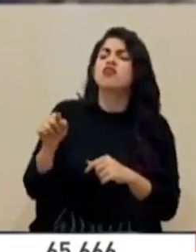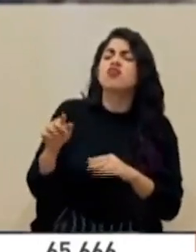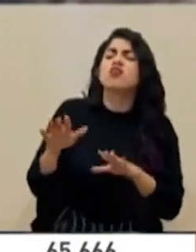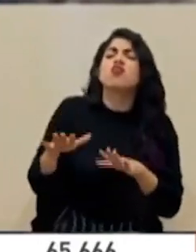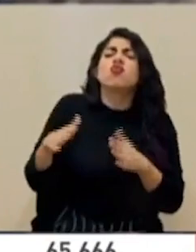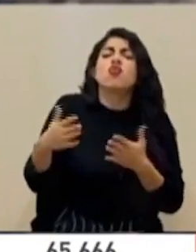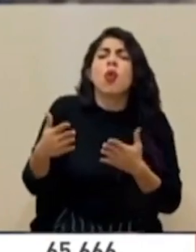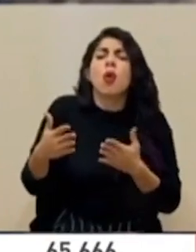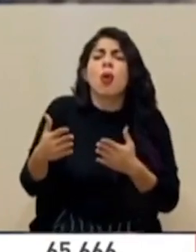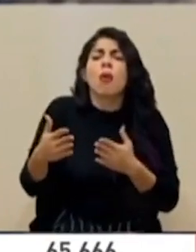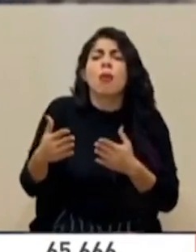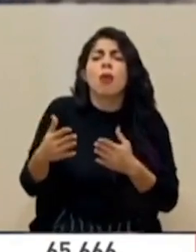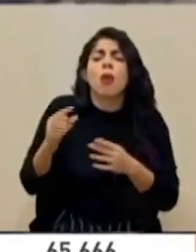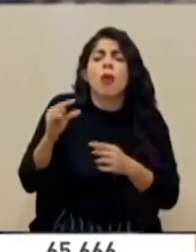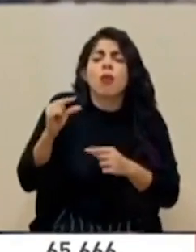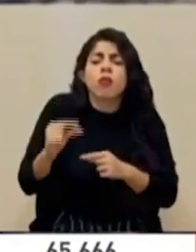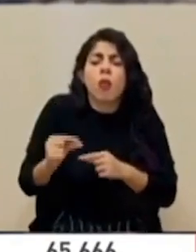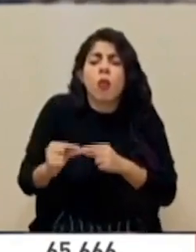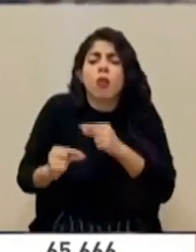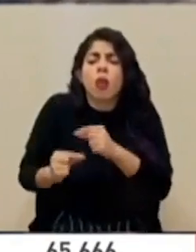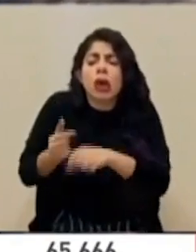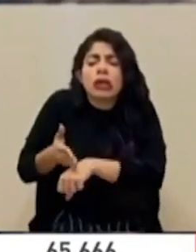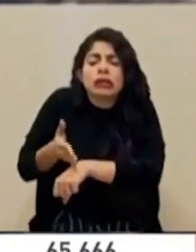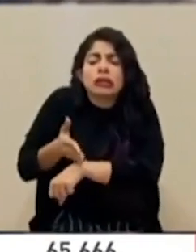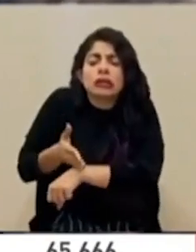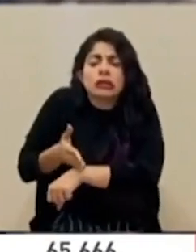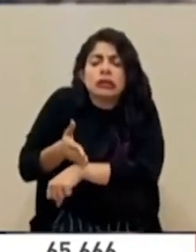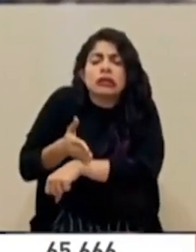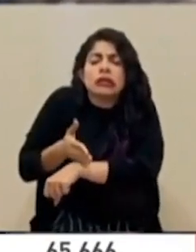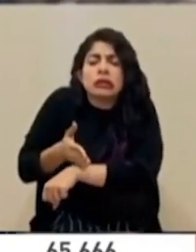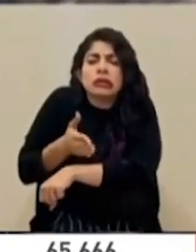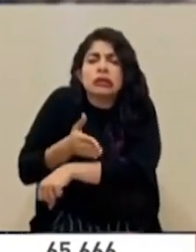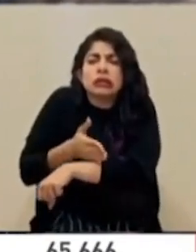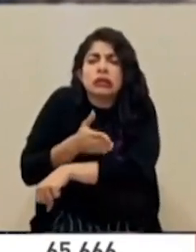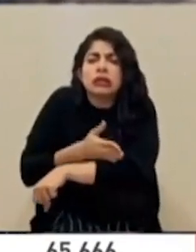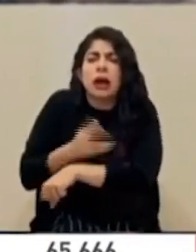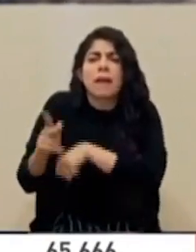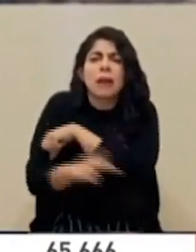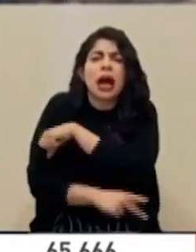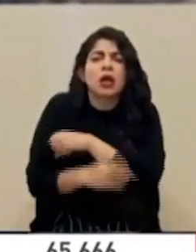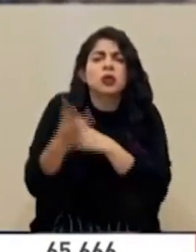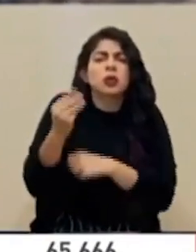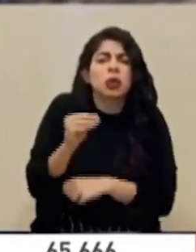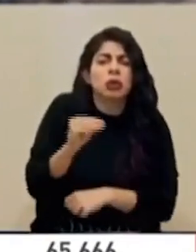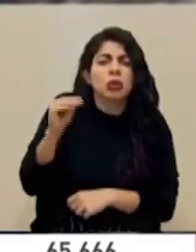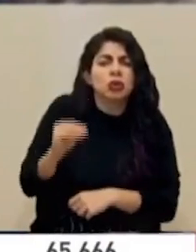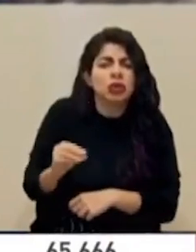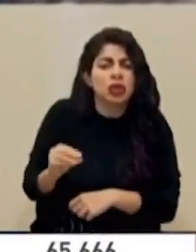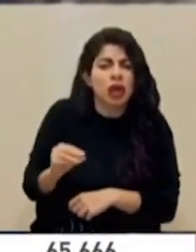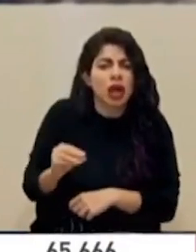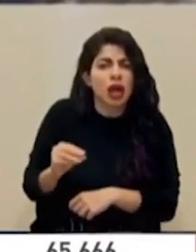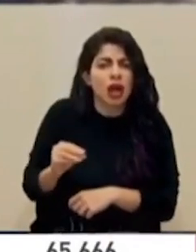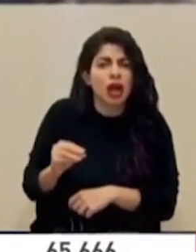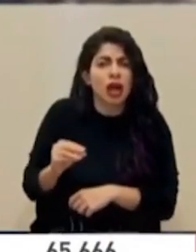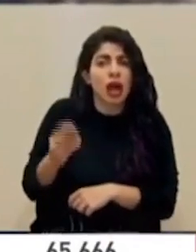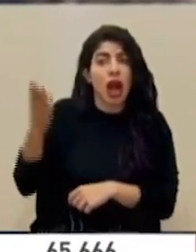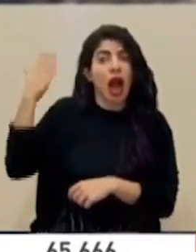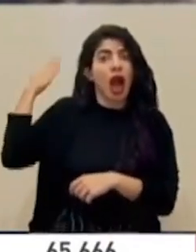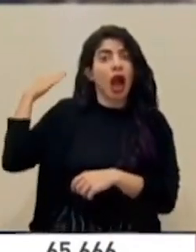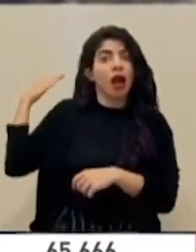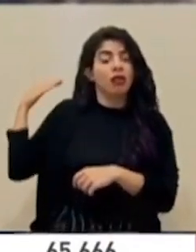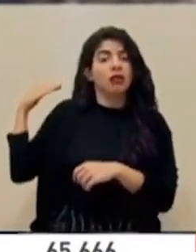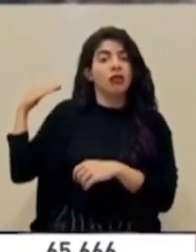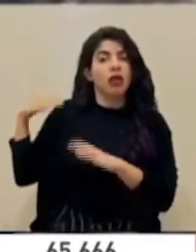de recuperación que ustedes visualizan por parte del país a los niveles que venía sosteniendo